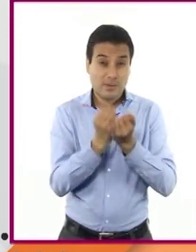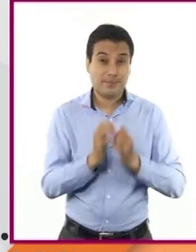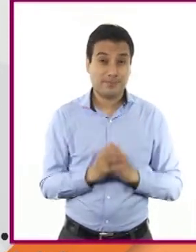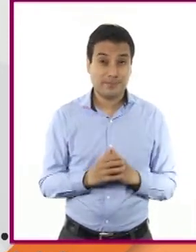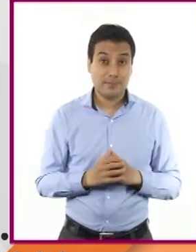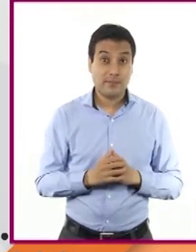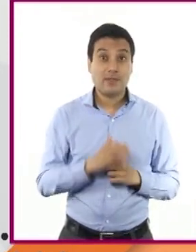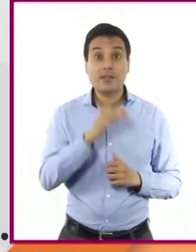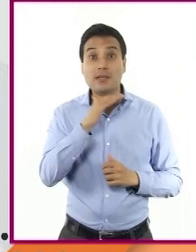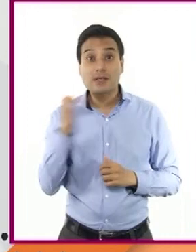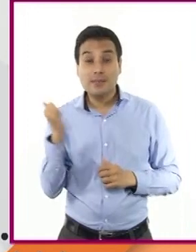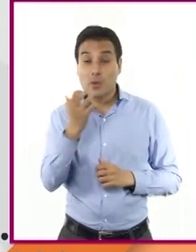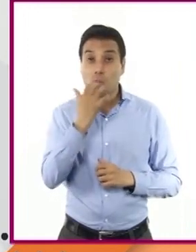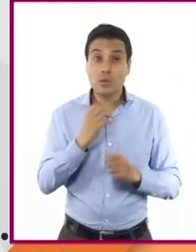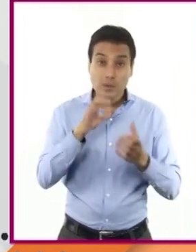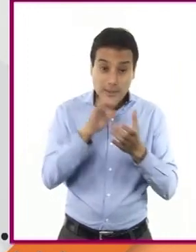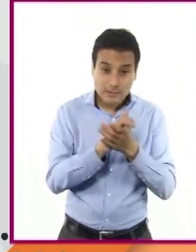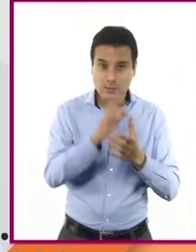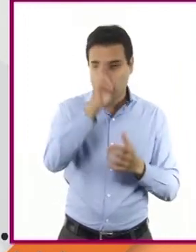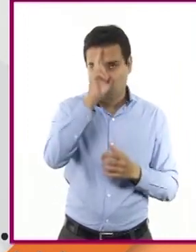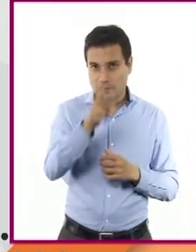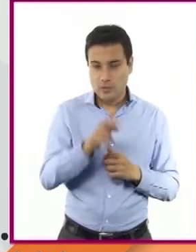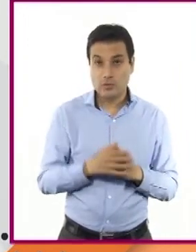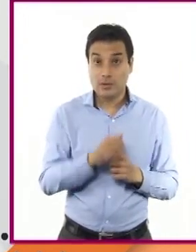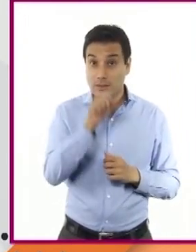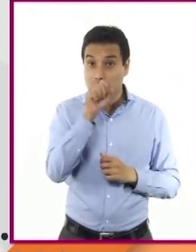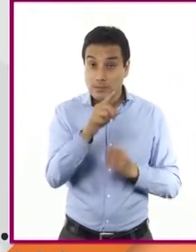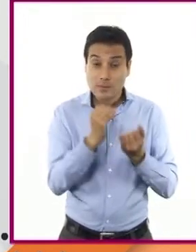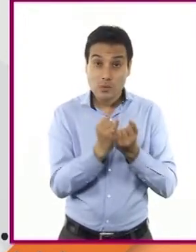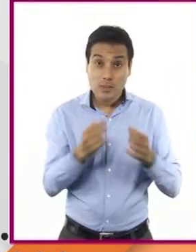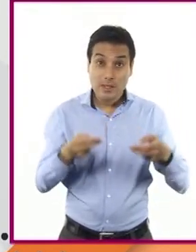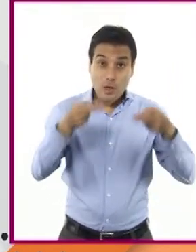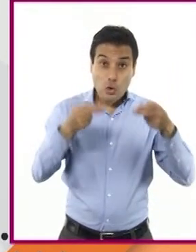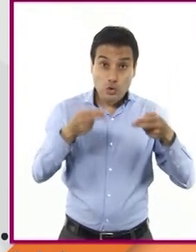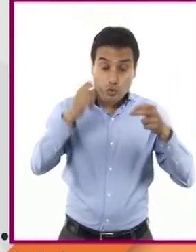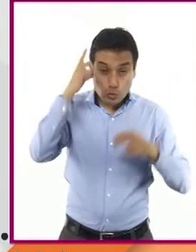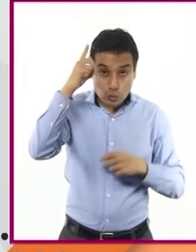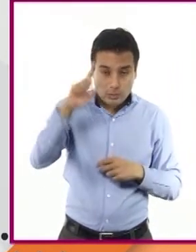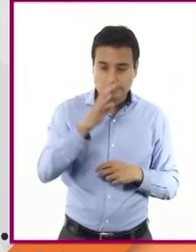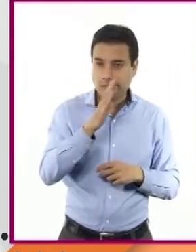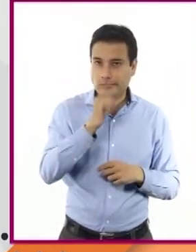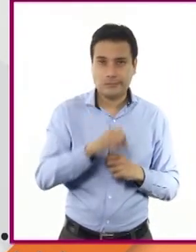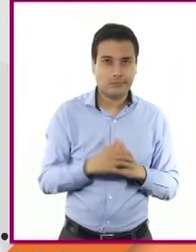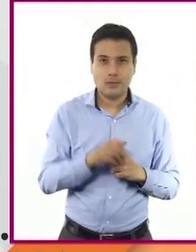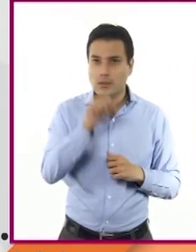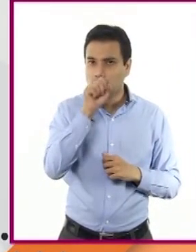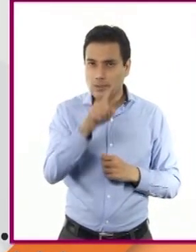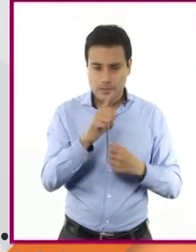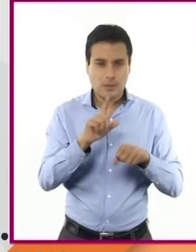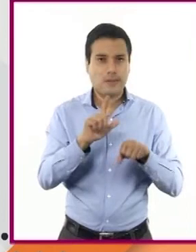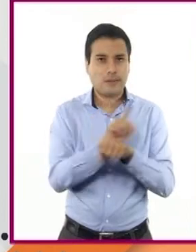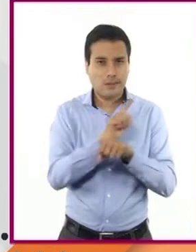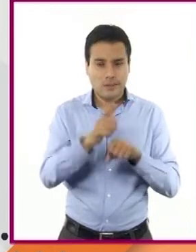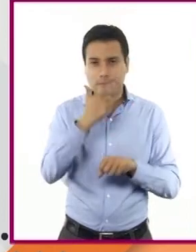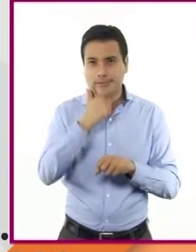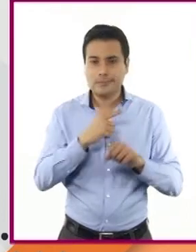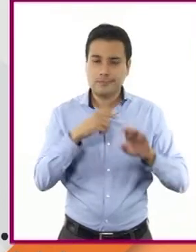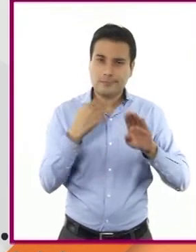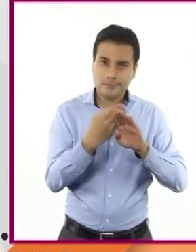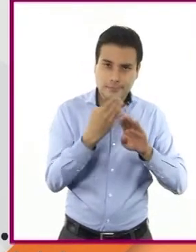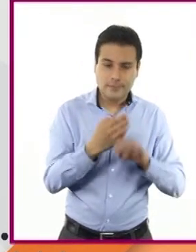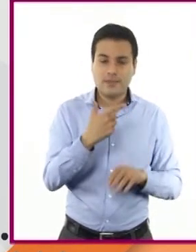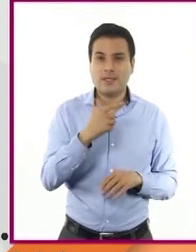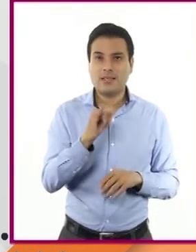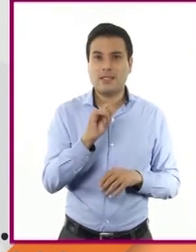entre alemanes y judíos y el derecho a poseer negocios, además de que persiguieron a los homosexuales, gitanos e incluso a